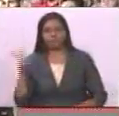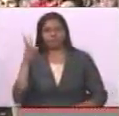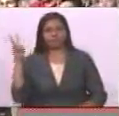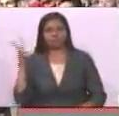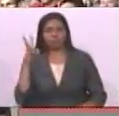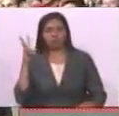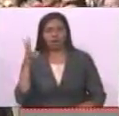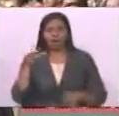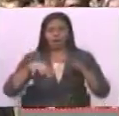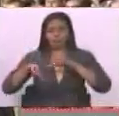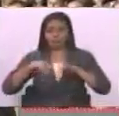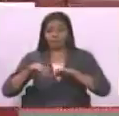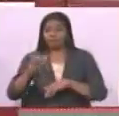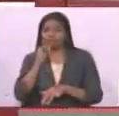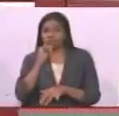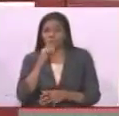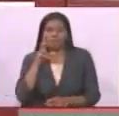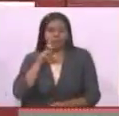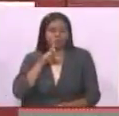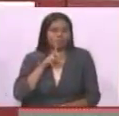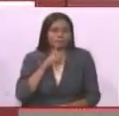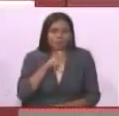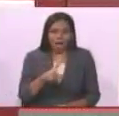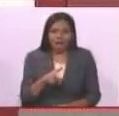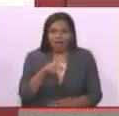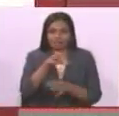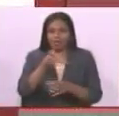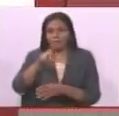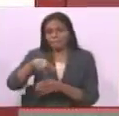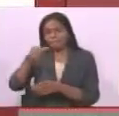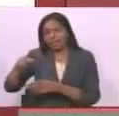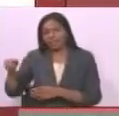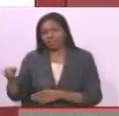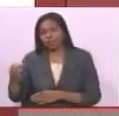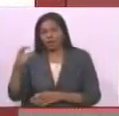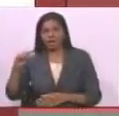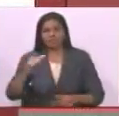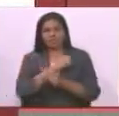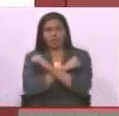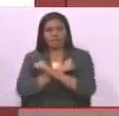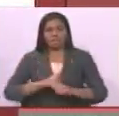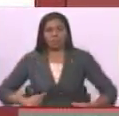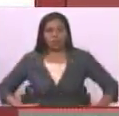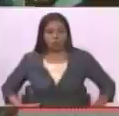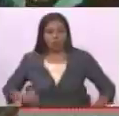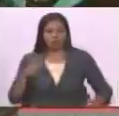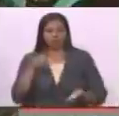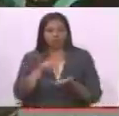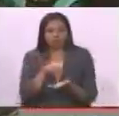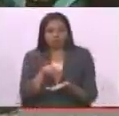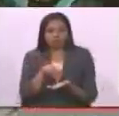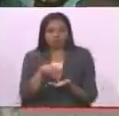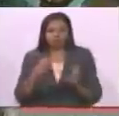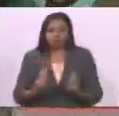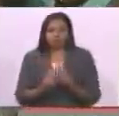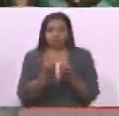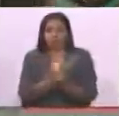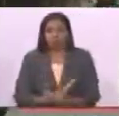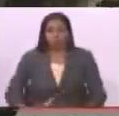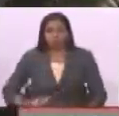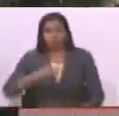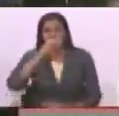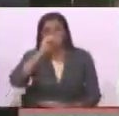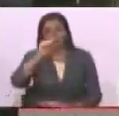Pompeo, te están informando mal. Esta gente que está aquí es de portuguesa, es de Venezuela y está con Nicolás